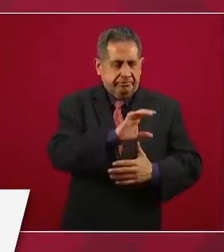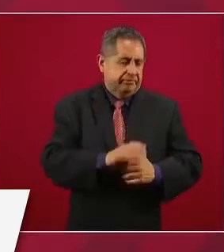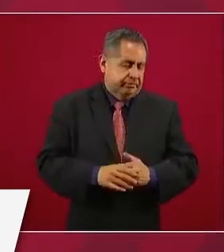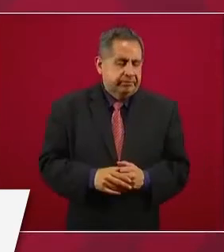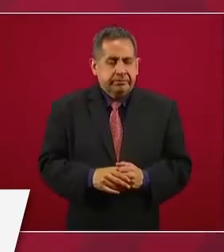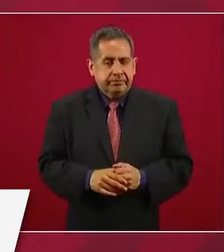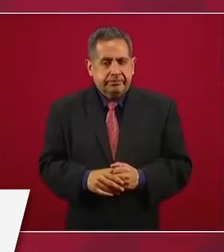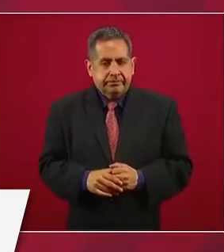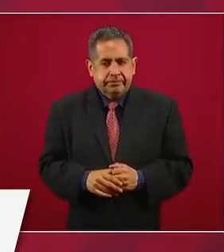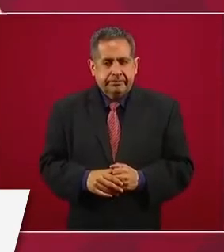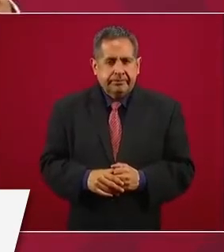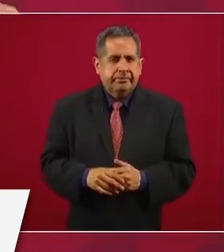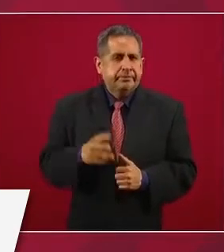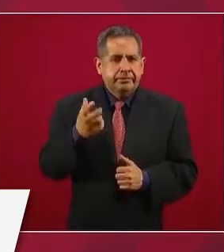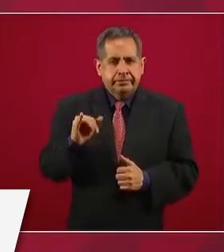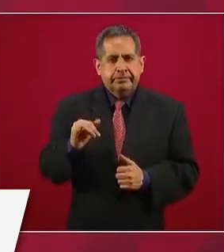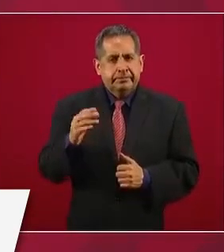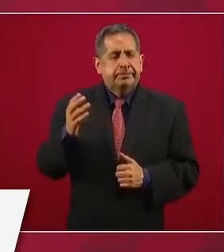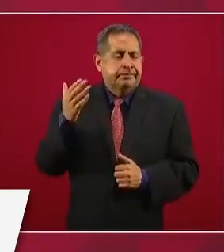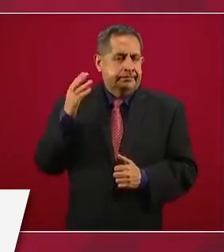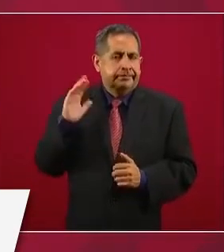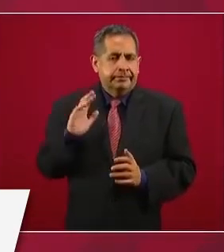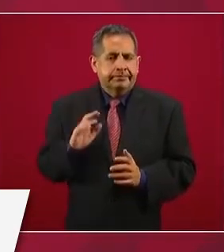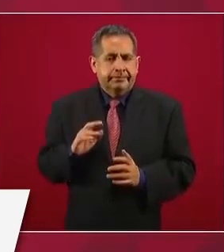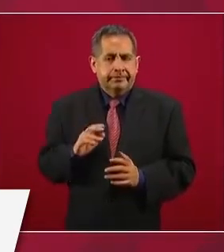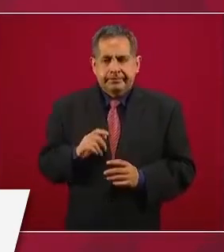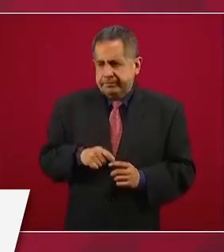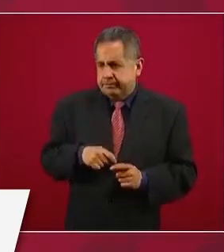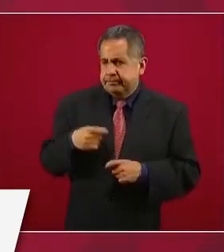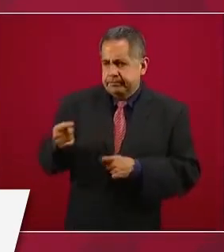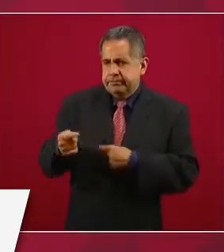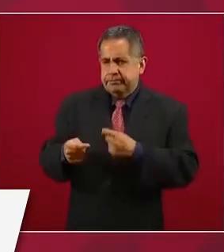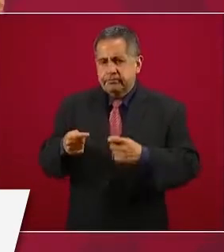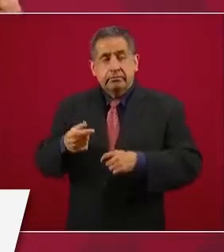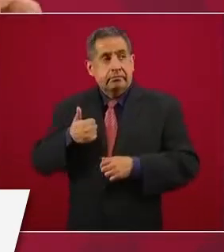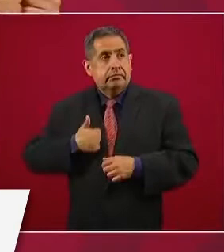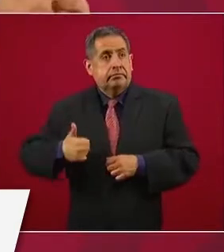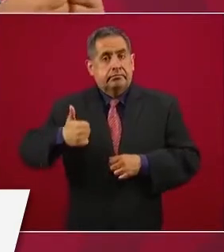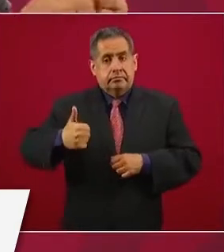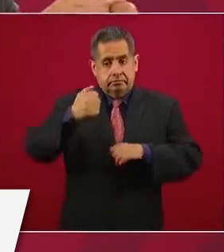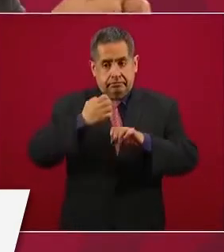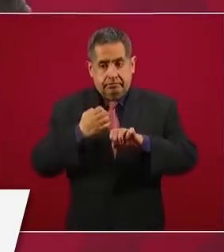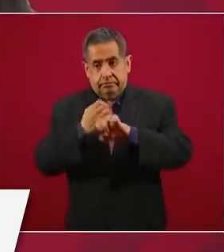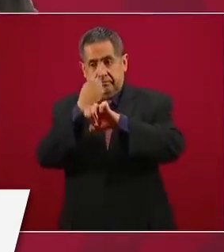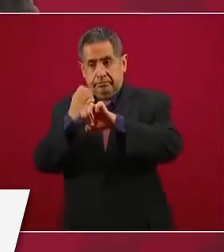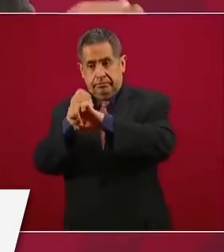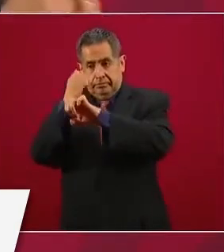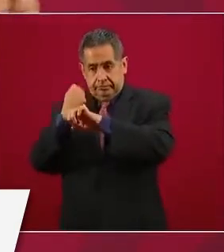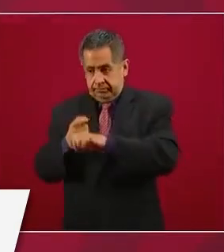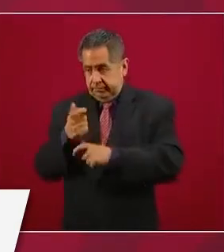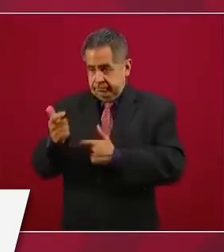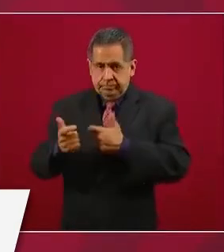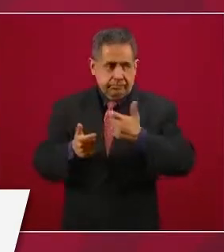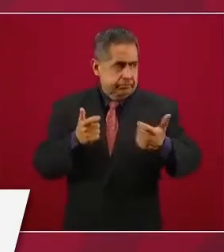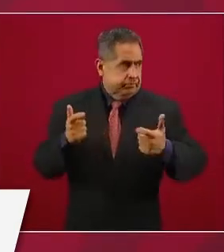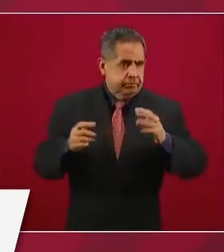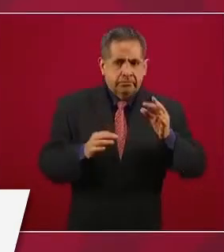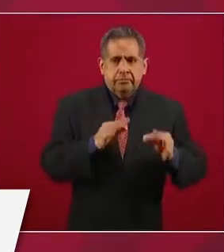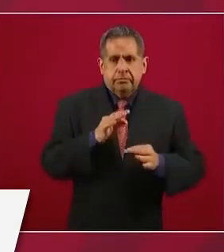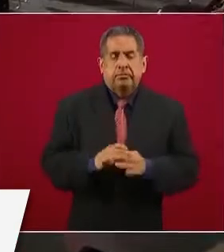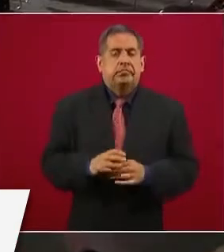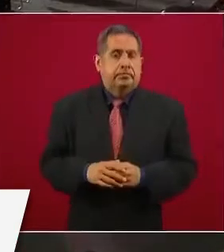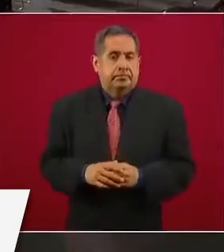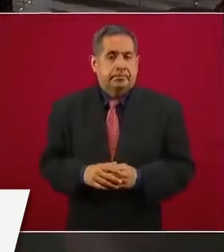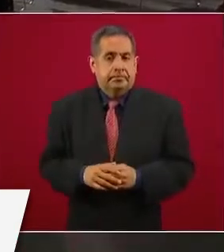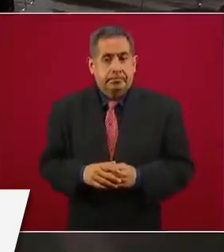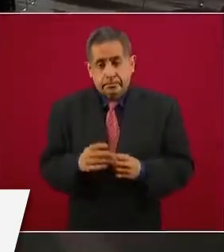y así se entregaba a cada estado lo que le corresponde. Hay